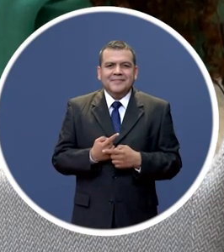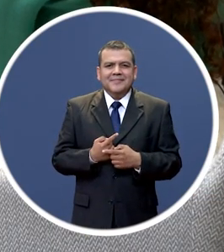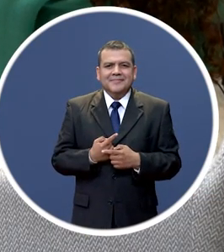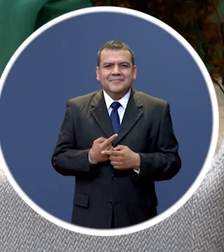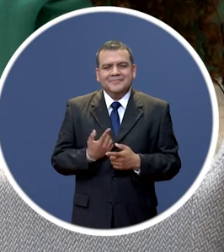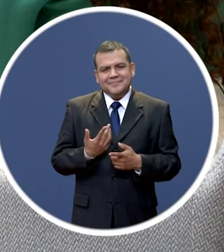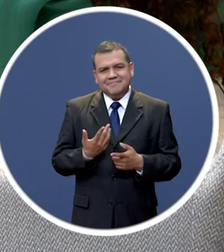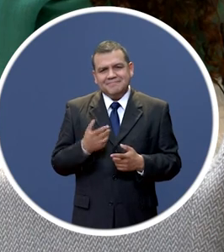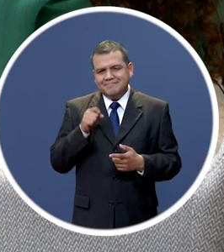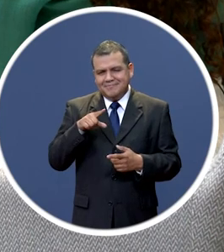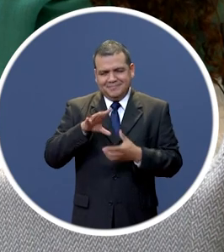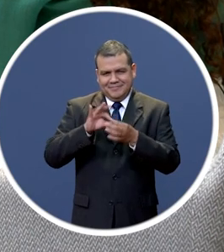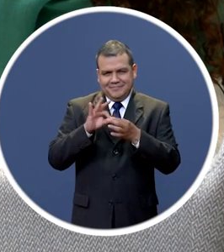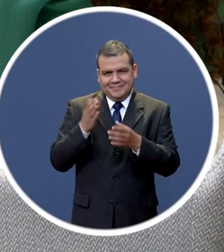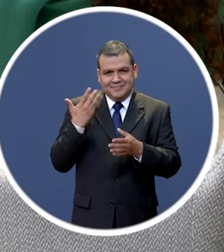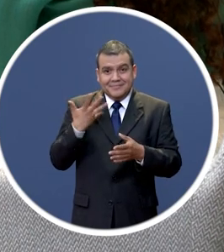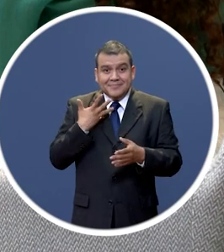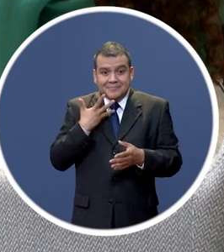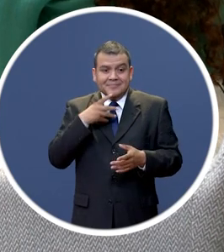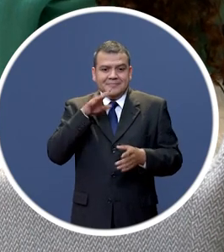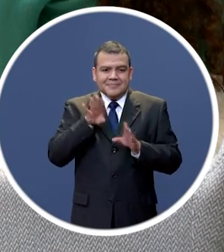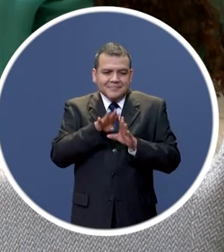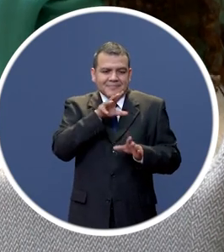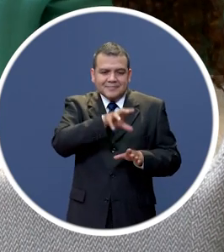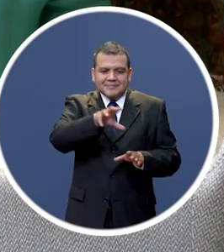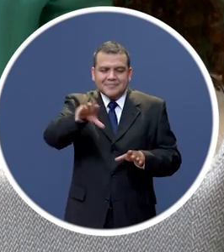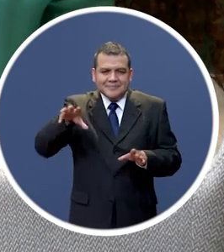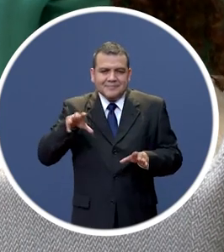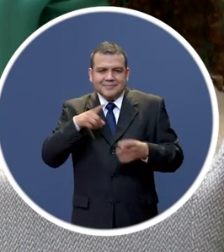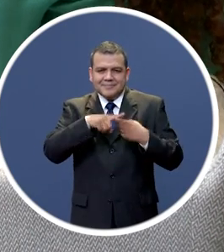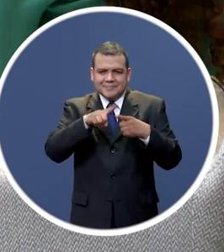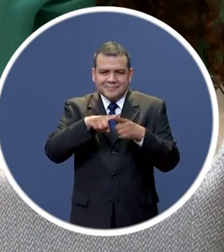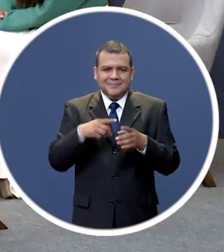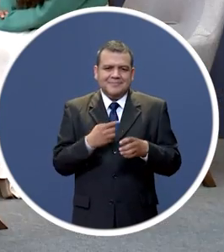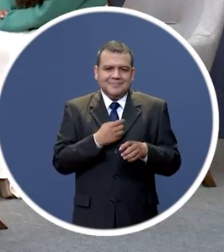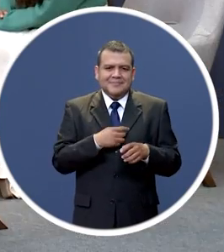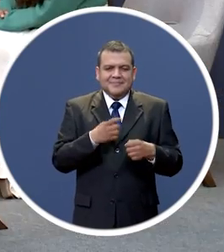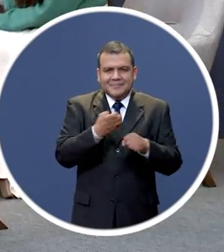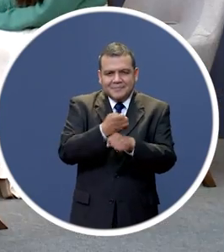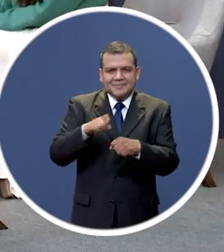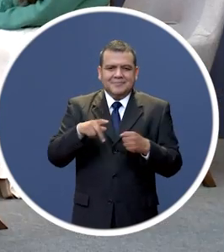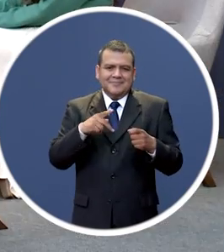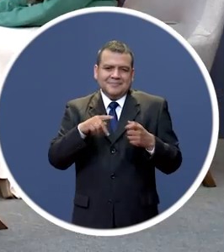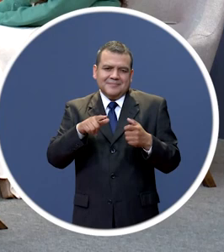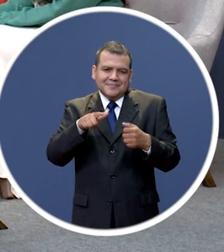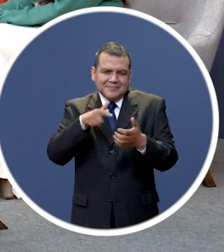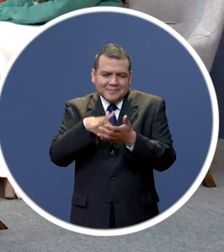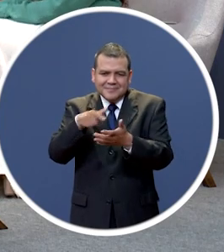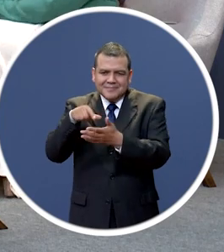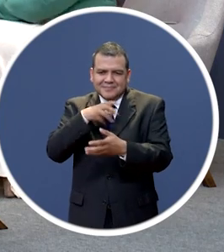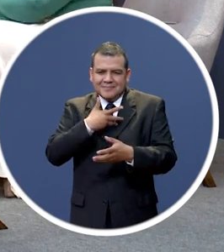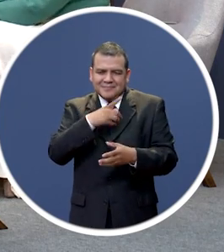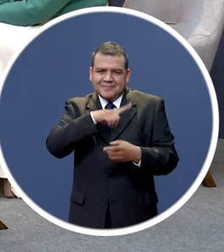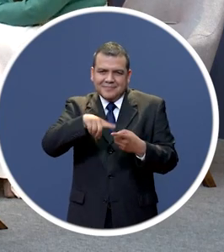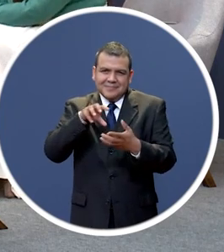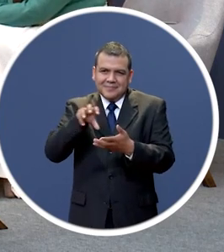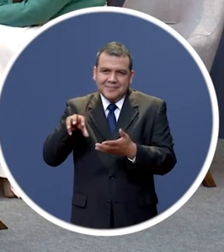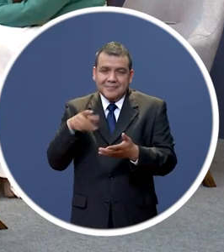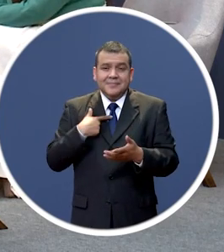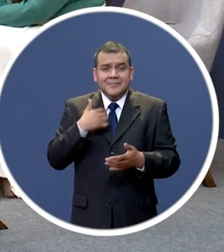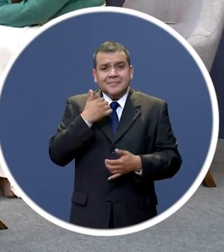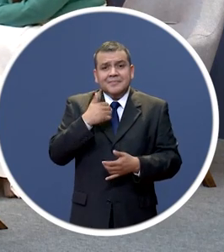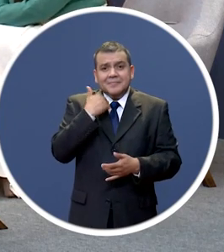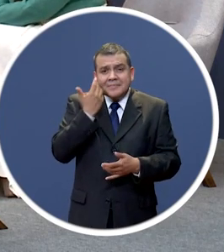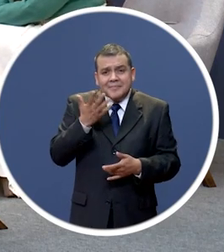Porque volvemos a lo mismo, los regionalismos, las palabras, todo eso. Entonces, se han hecho intentos de ocupar esa lengua